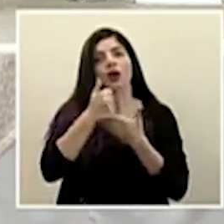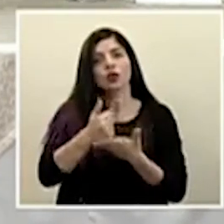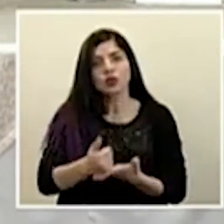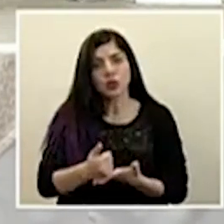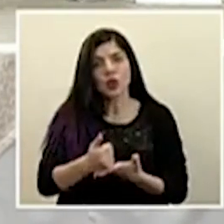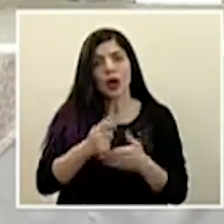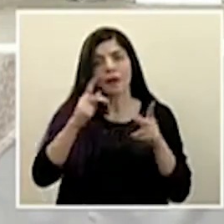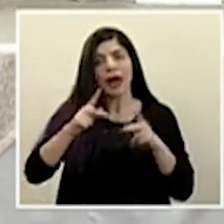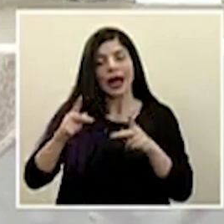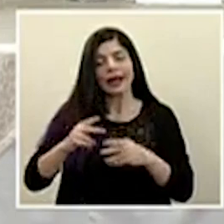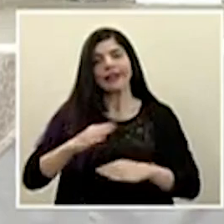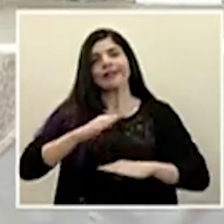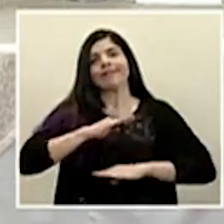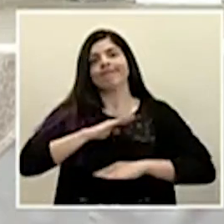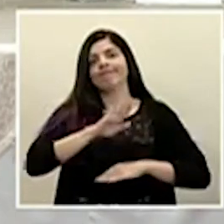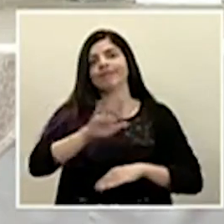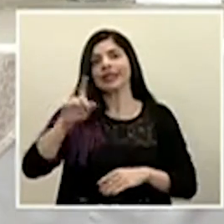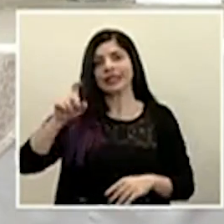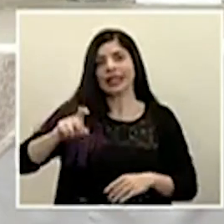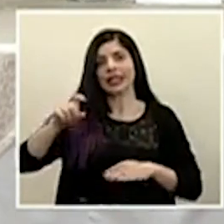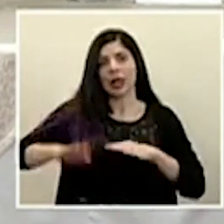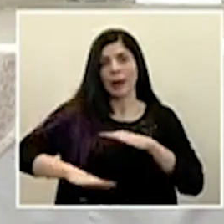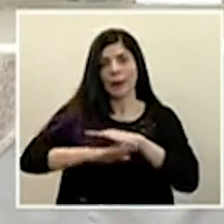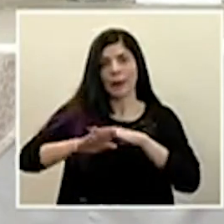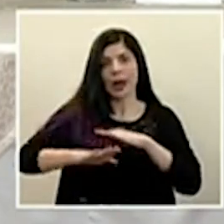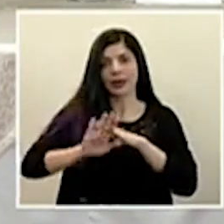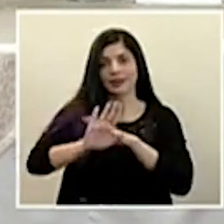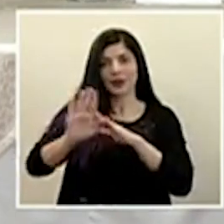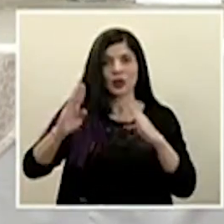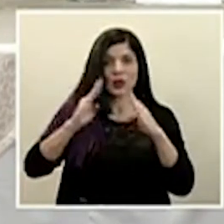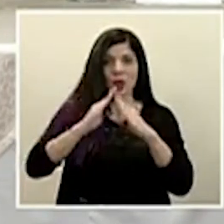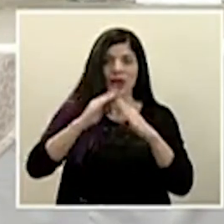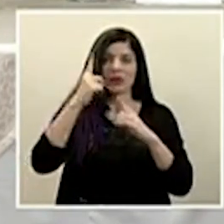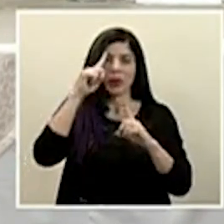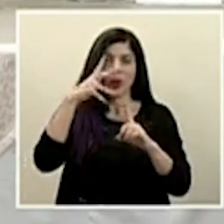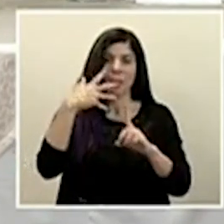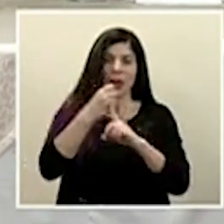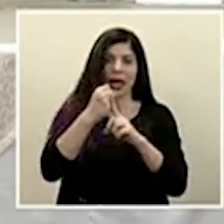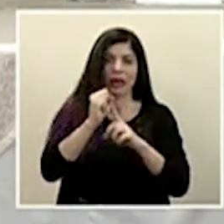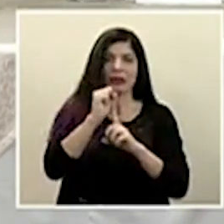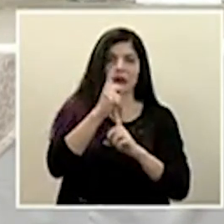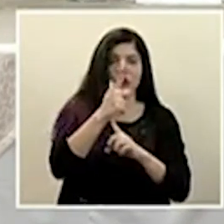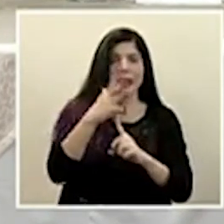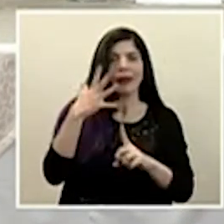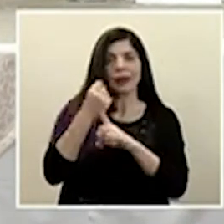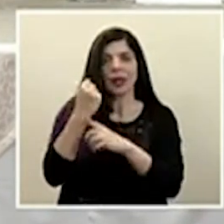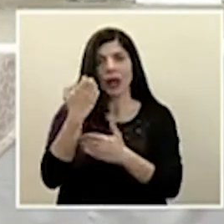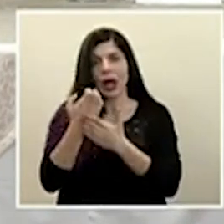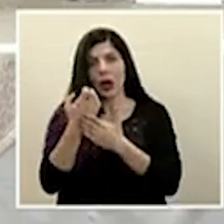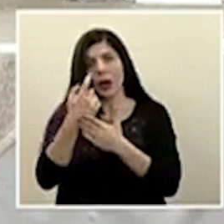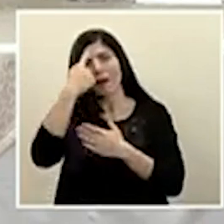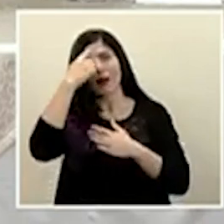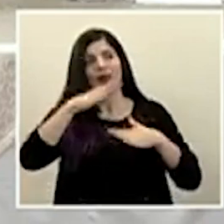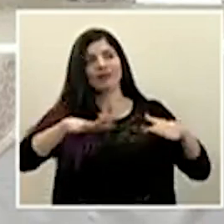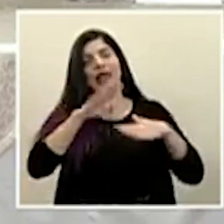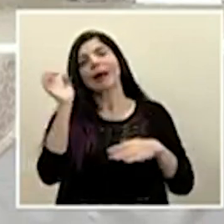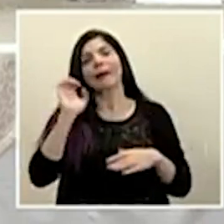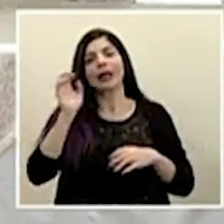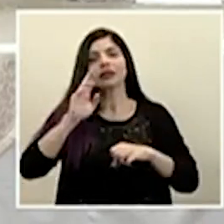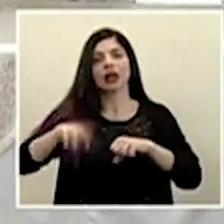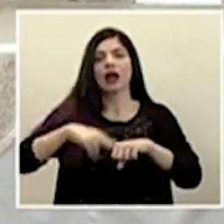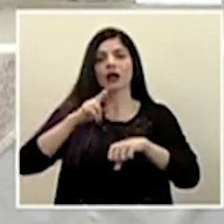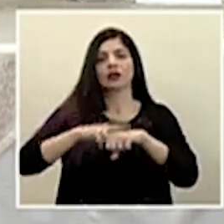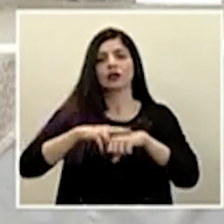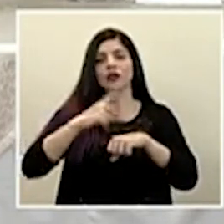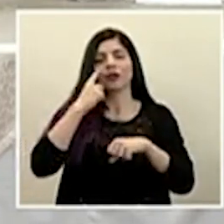la satisfacción de las necesidades básicas de sus hogares frente al impacto socioeconómico provocado por el estado de emergencia nacional